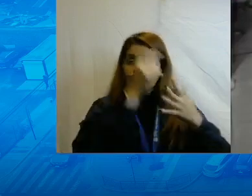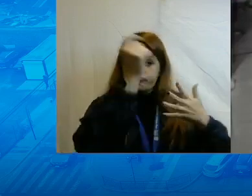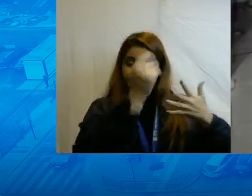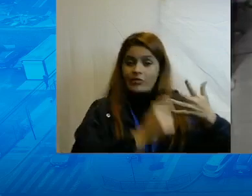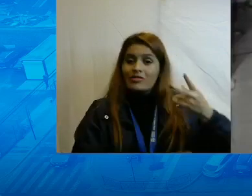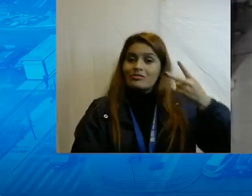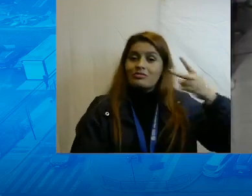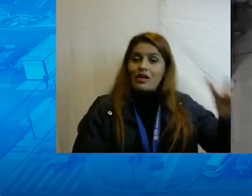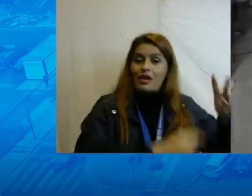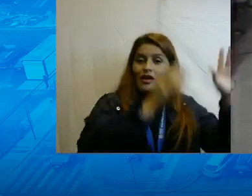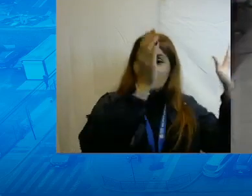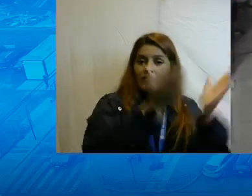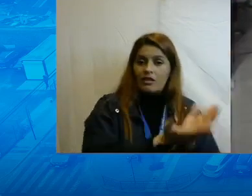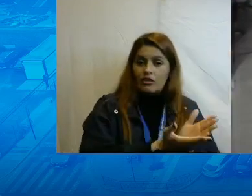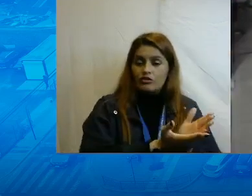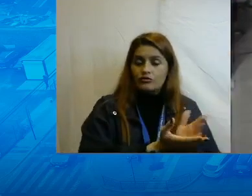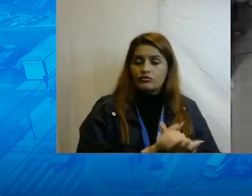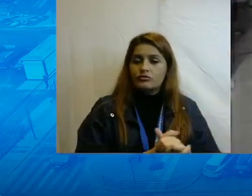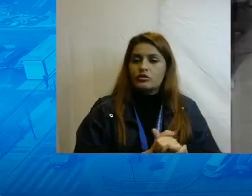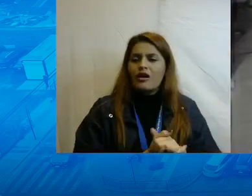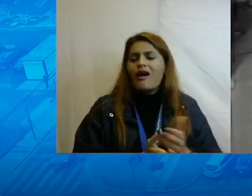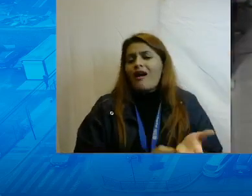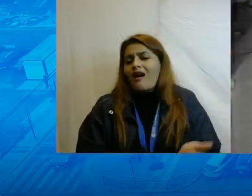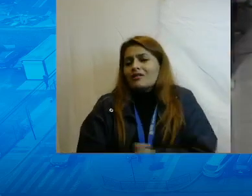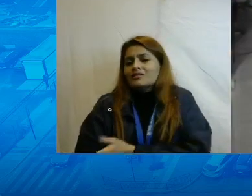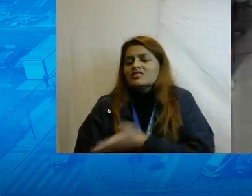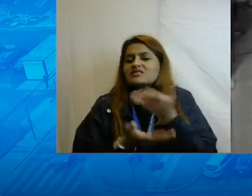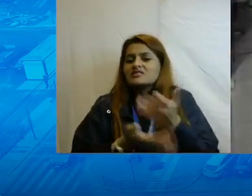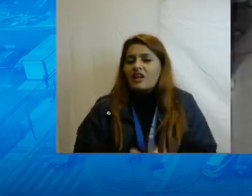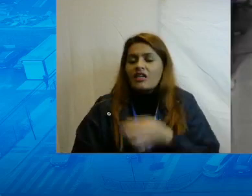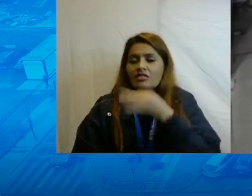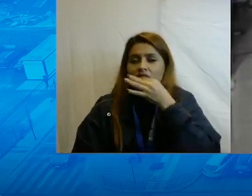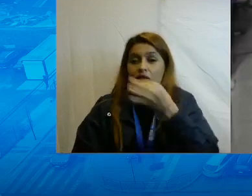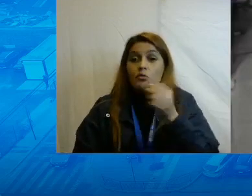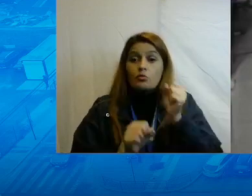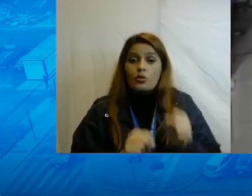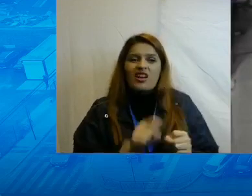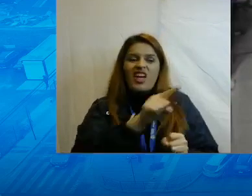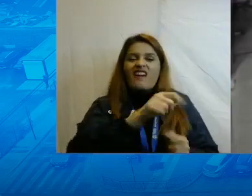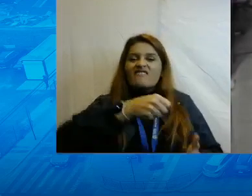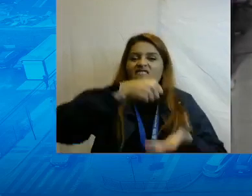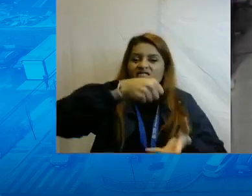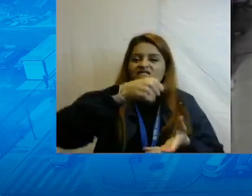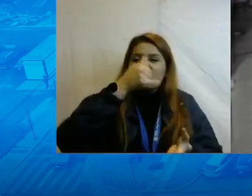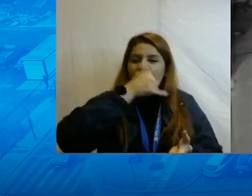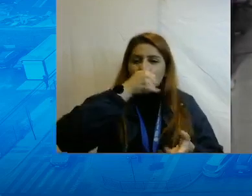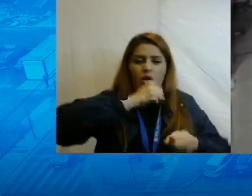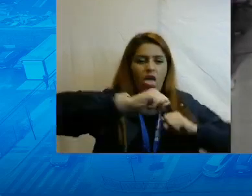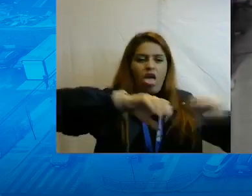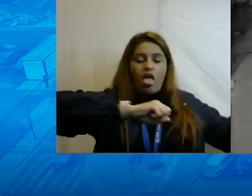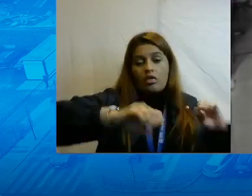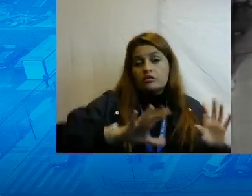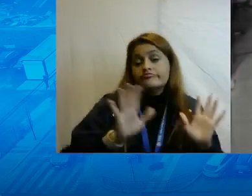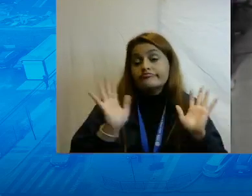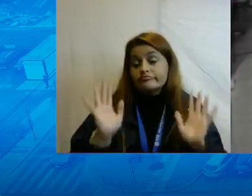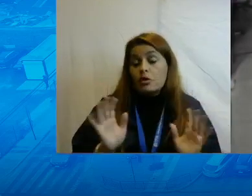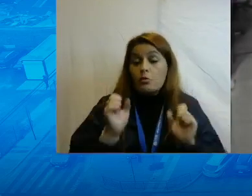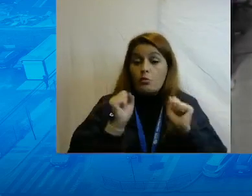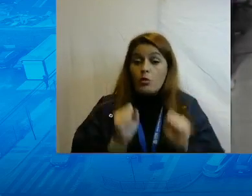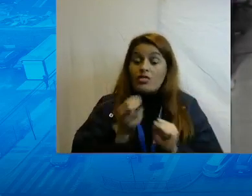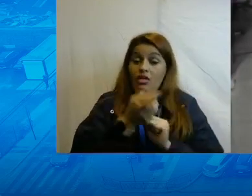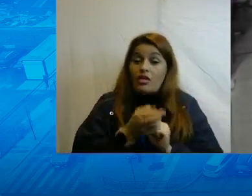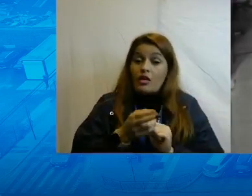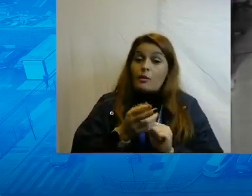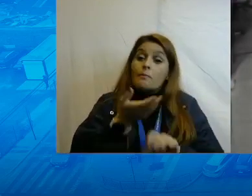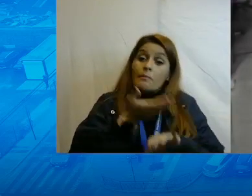referencia a este tema. Lo hemos planteado como hoy día el sector, las bolsas, todo ese tema, pero si es posible verlo con quien